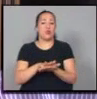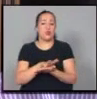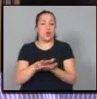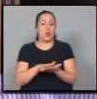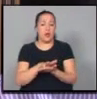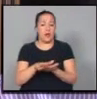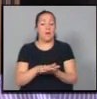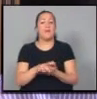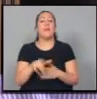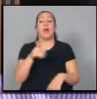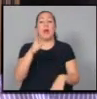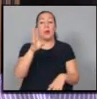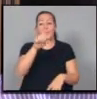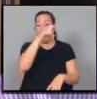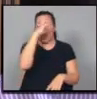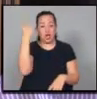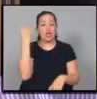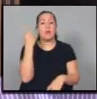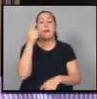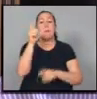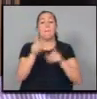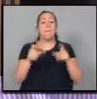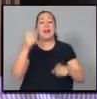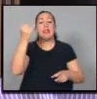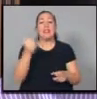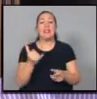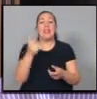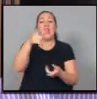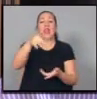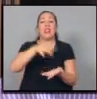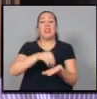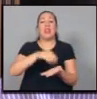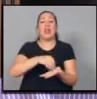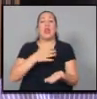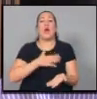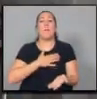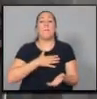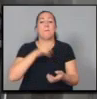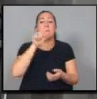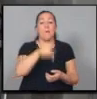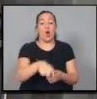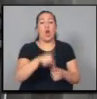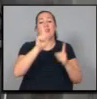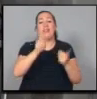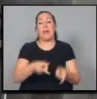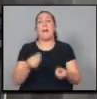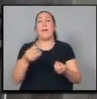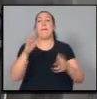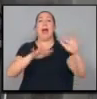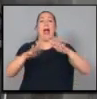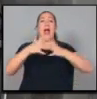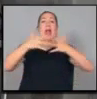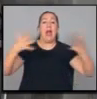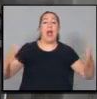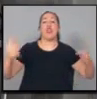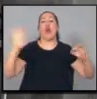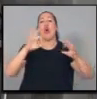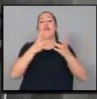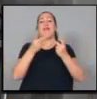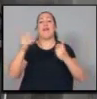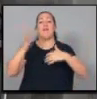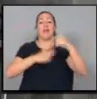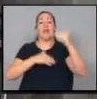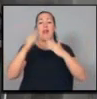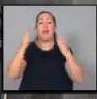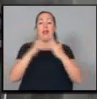Las líneas del Banco Nación será para los que tengan terreno propio. Se podrá usar también para ampliar, refaccionar o terminar una casa. Será